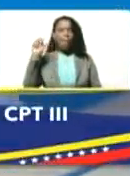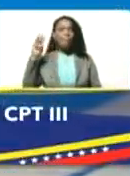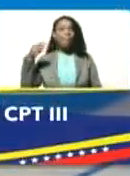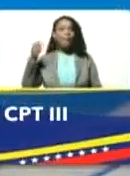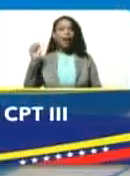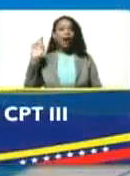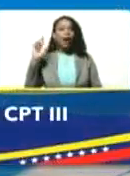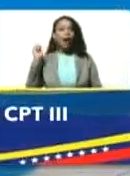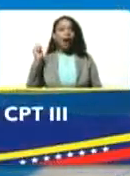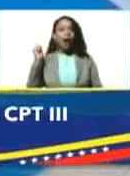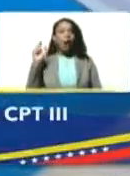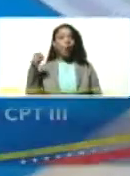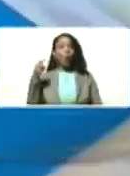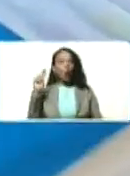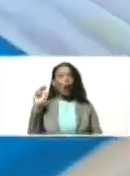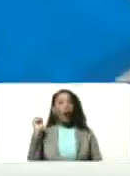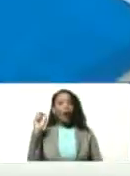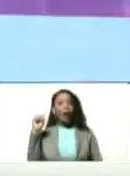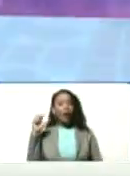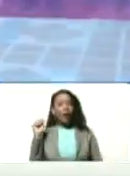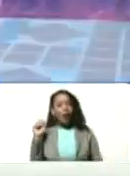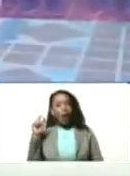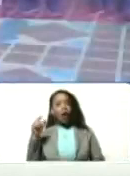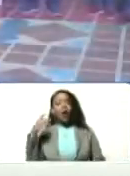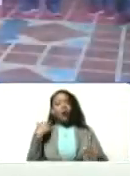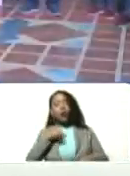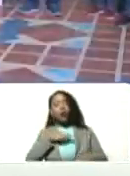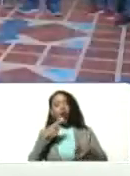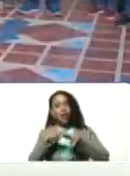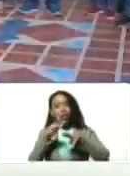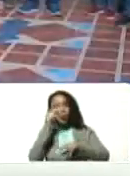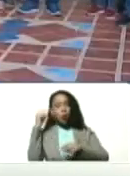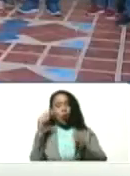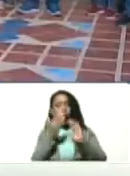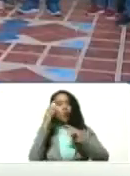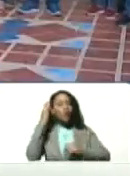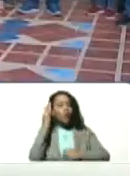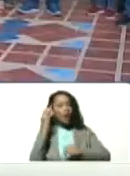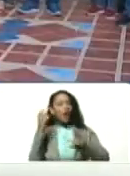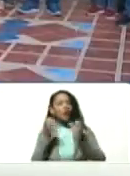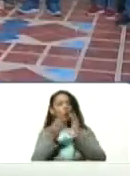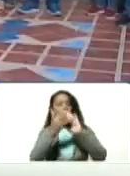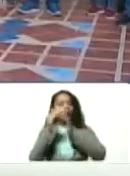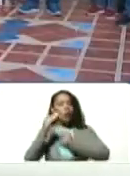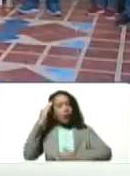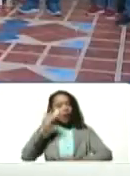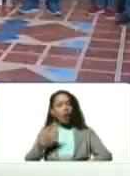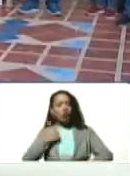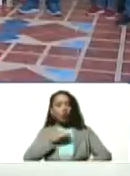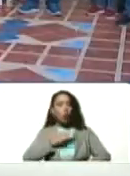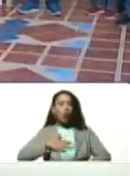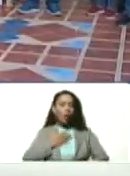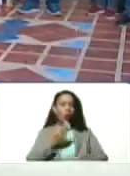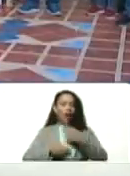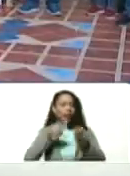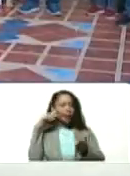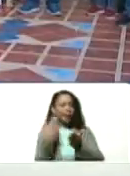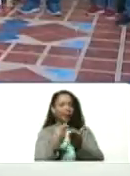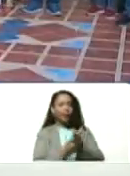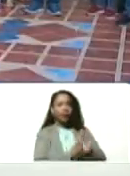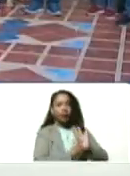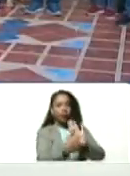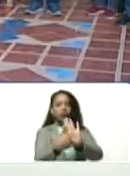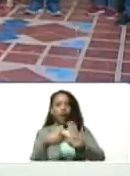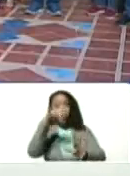están nuestros niños, nuestras mujeres, nuestras Bricomiles, para que también podamos nosotros, bueno, dar este testimonio de todo